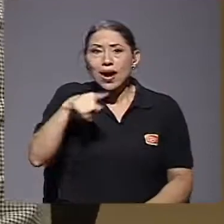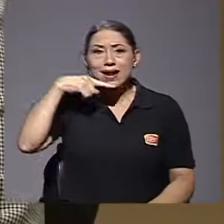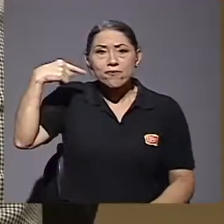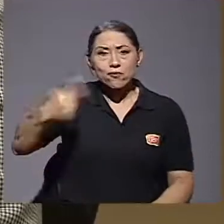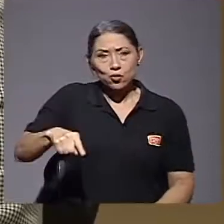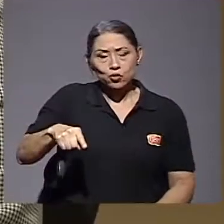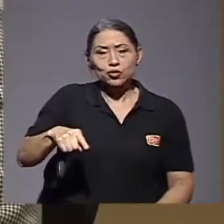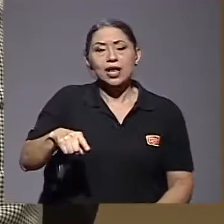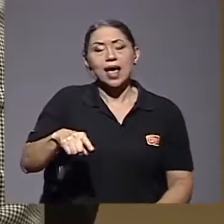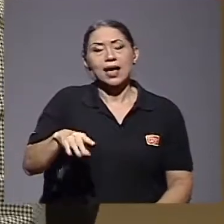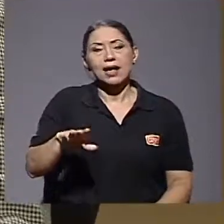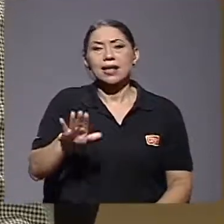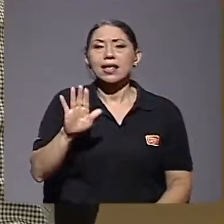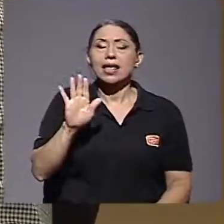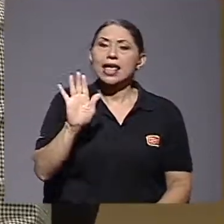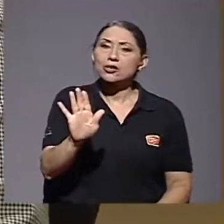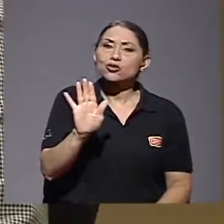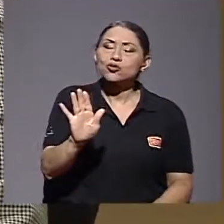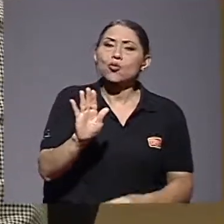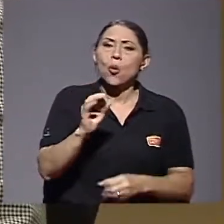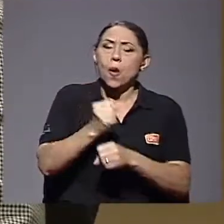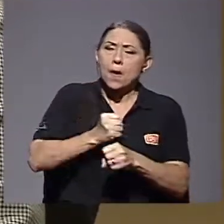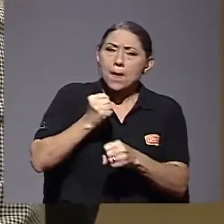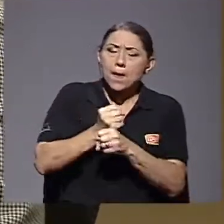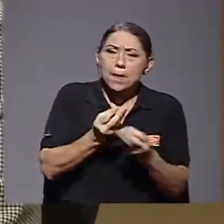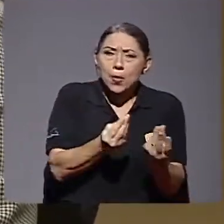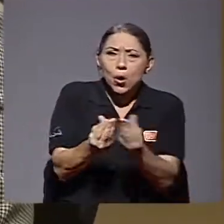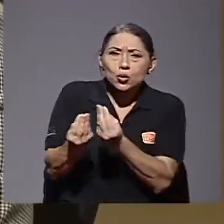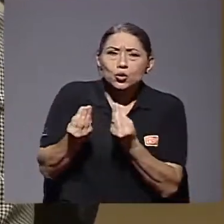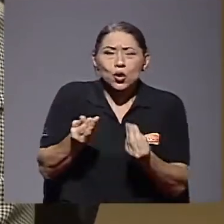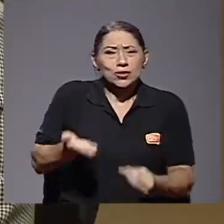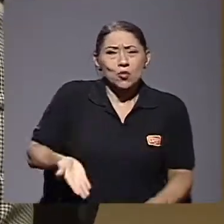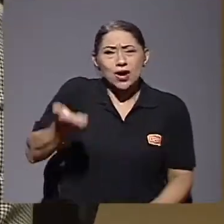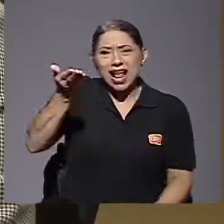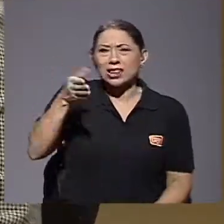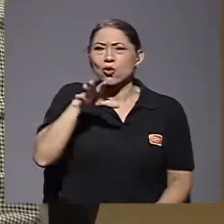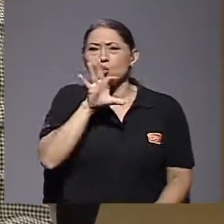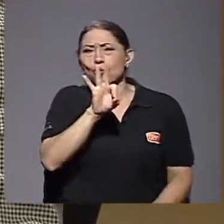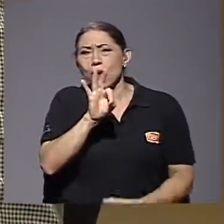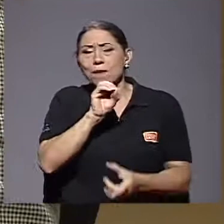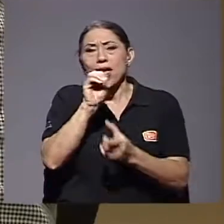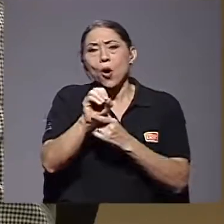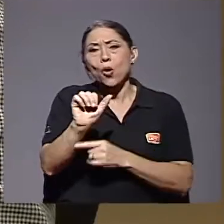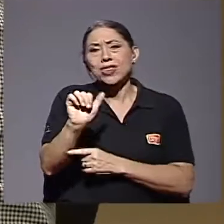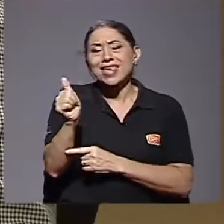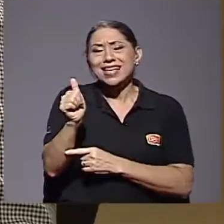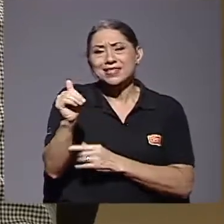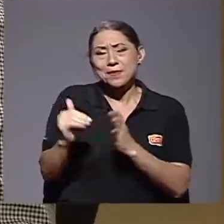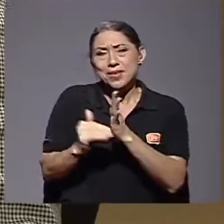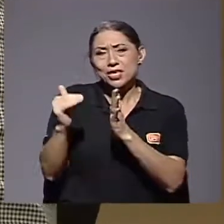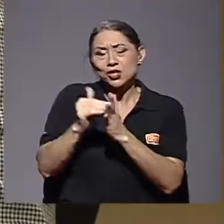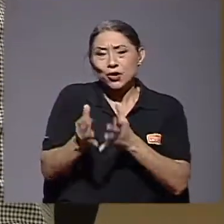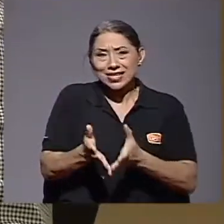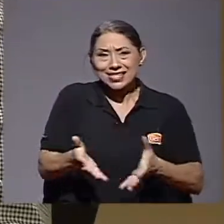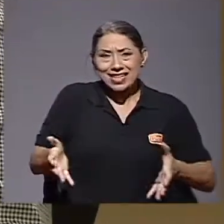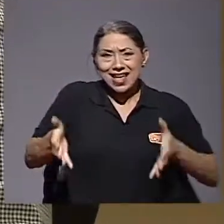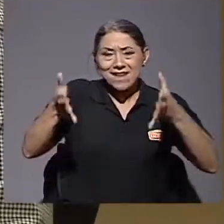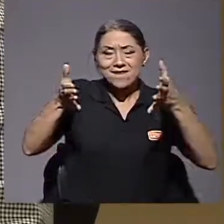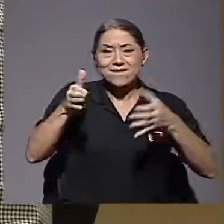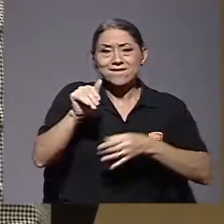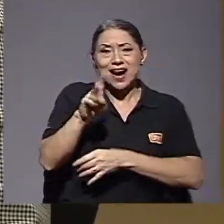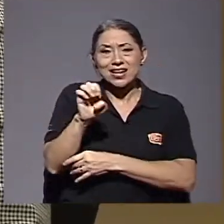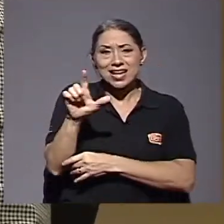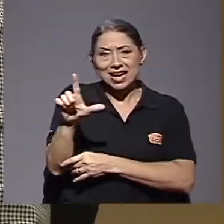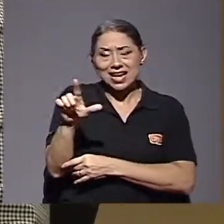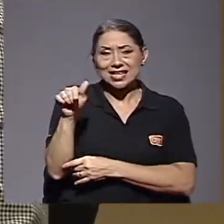que su producción es muy alta, 9, 10 millones de barriles, y esto consume como